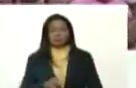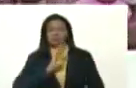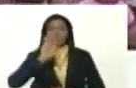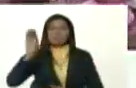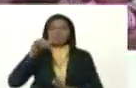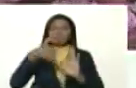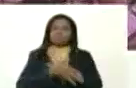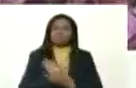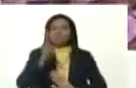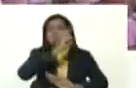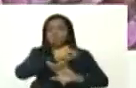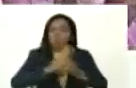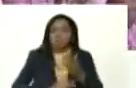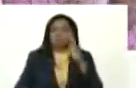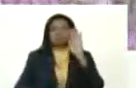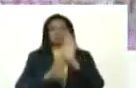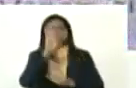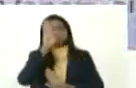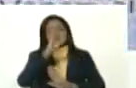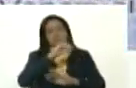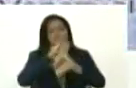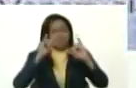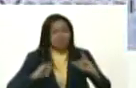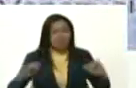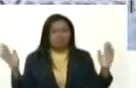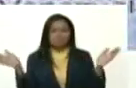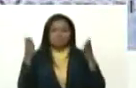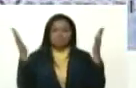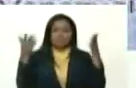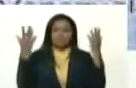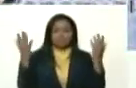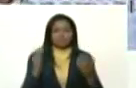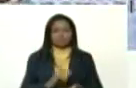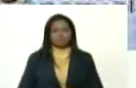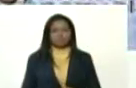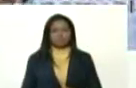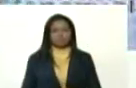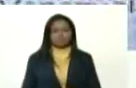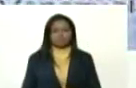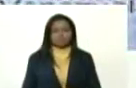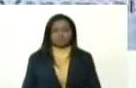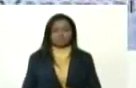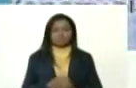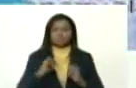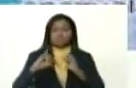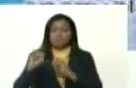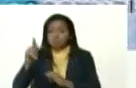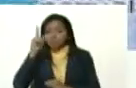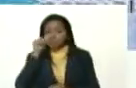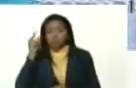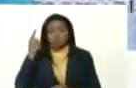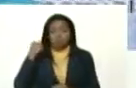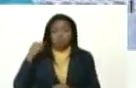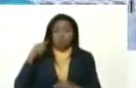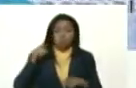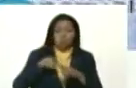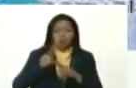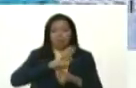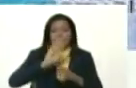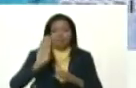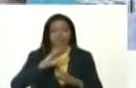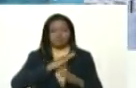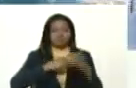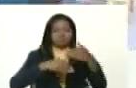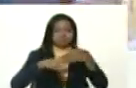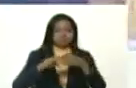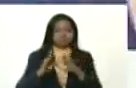ya potencia, desarrollado, feliz, próspero. Ellos serán la patria que estamos construyendo.